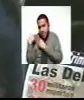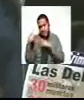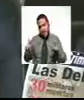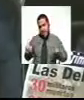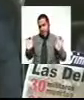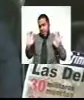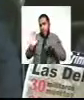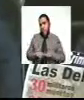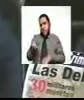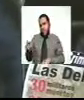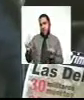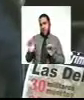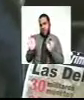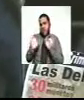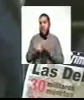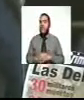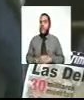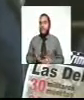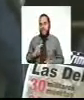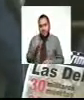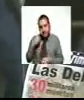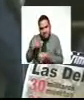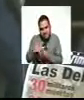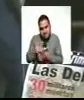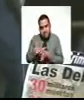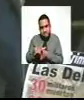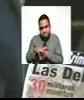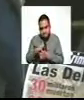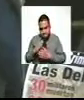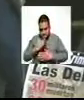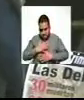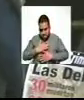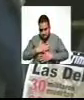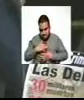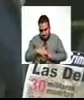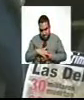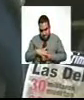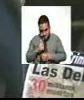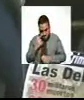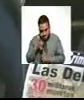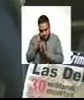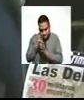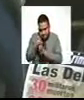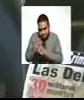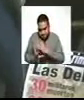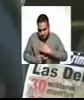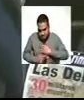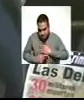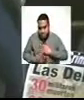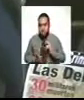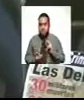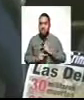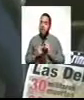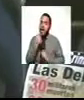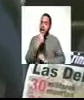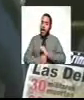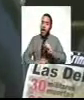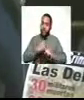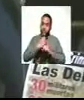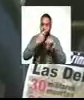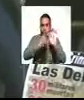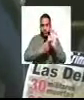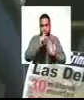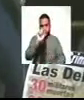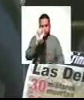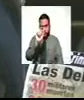Yo voy a hablar de un caso que es mío personal. En el año 2011